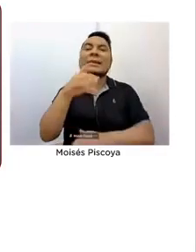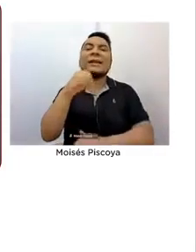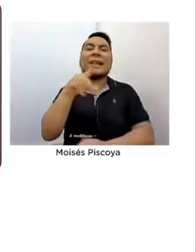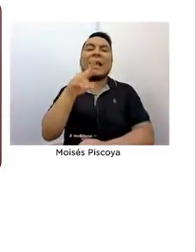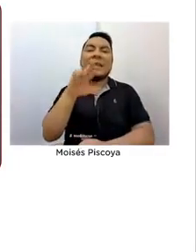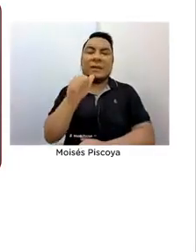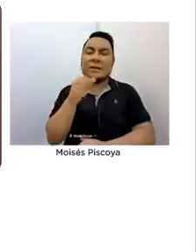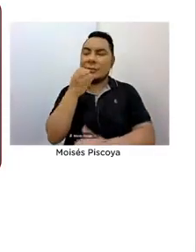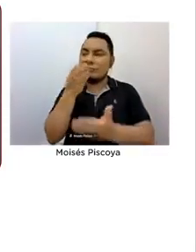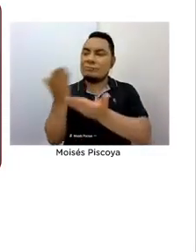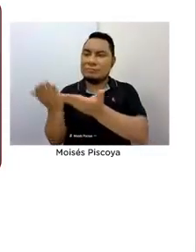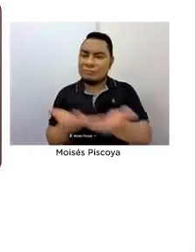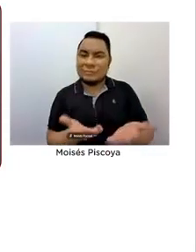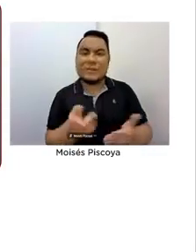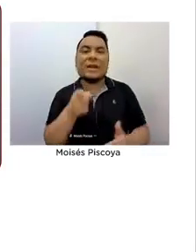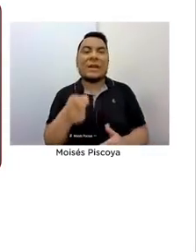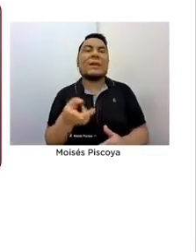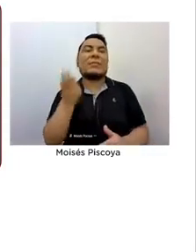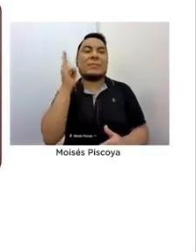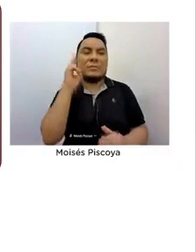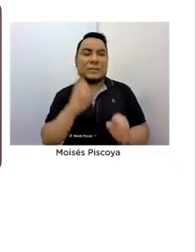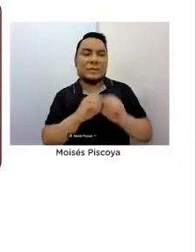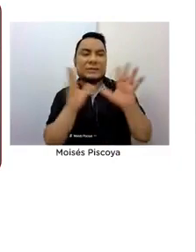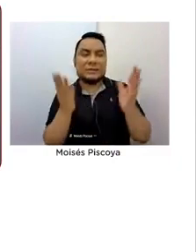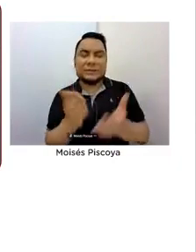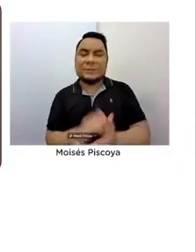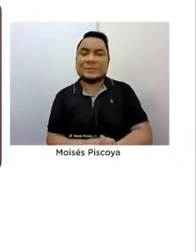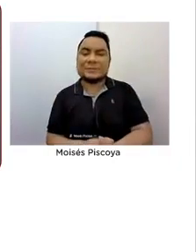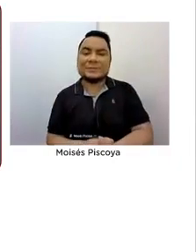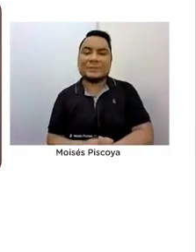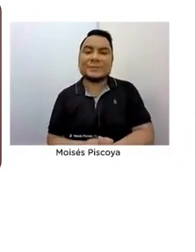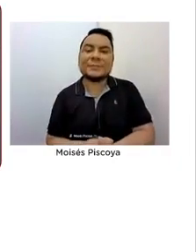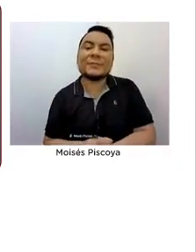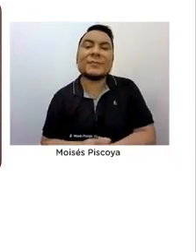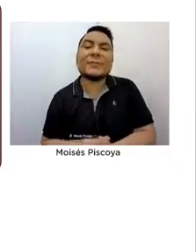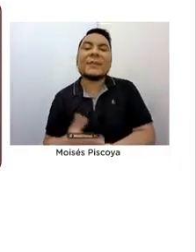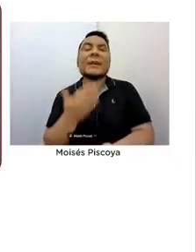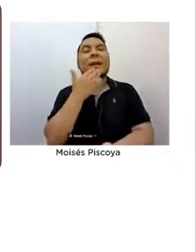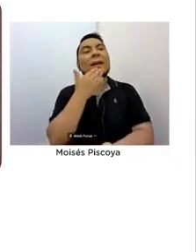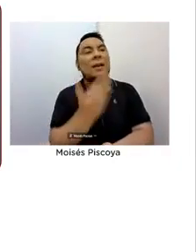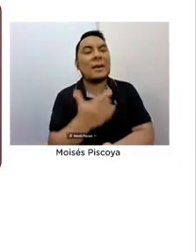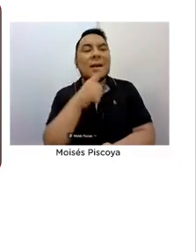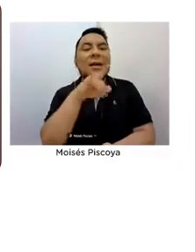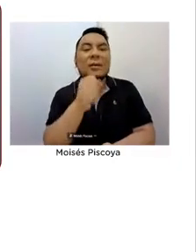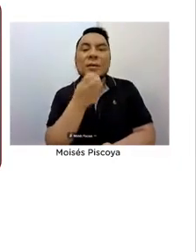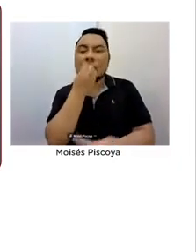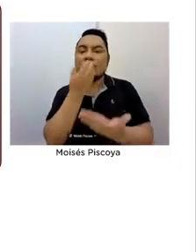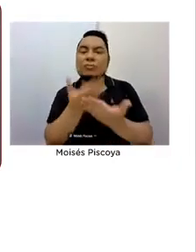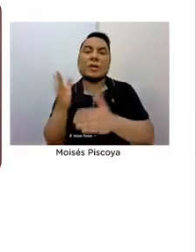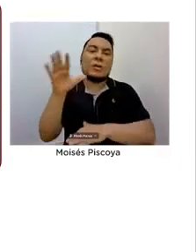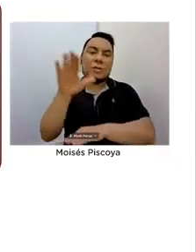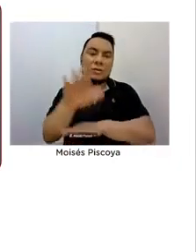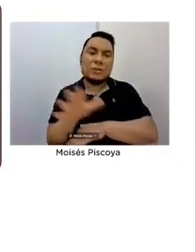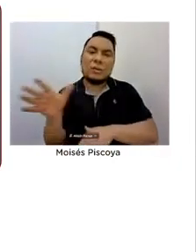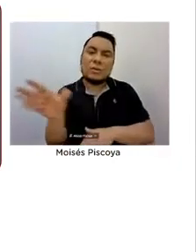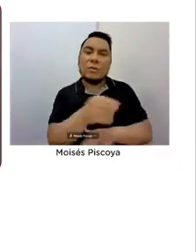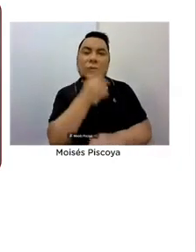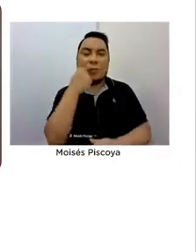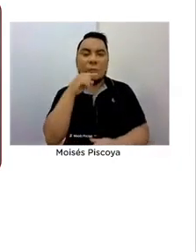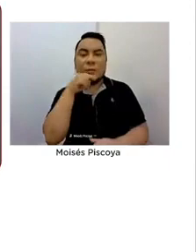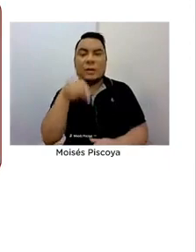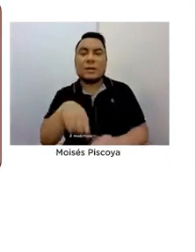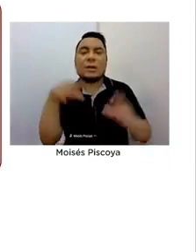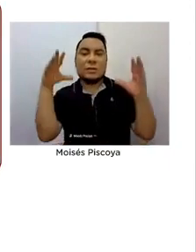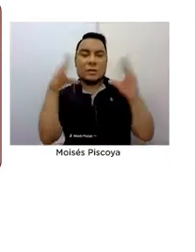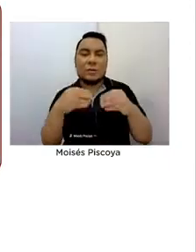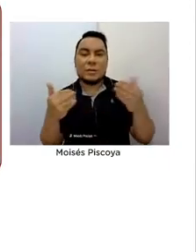Bienvenida a Docente al Día Webinar. Adelante. Gracias, Luis. Buenas tardes con todas, con todos. Esta noche